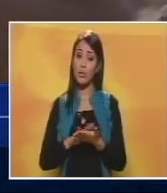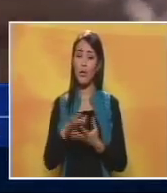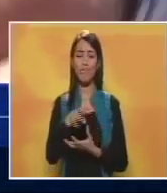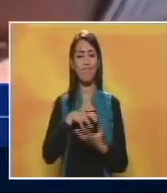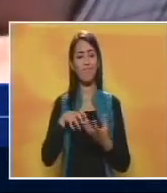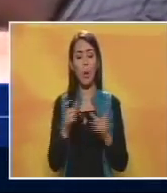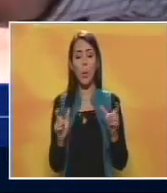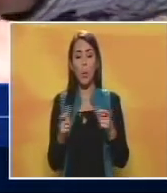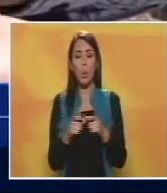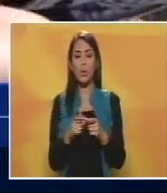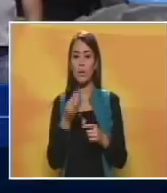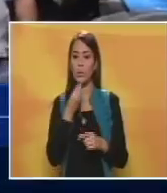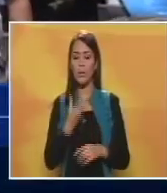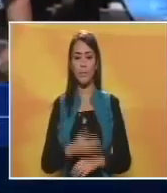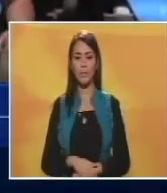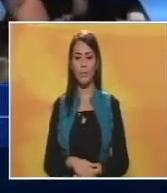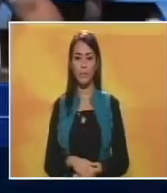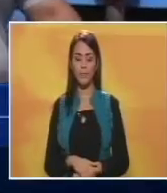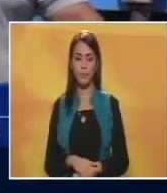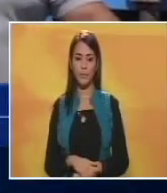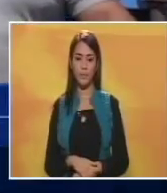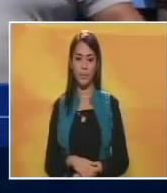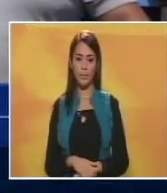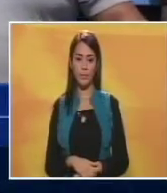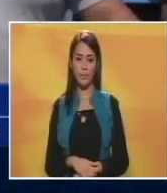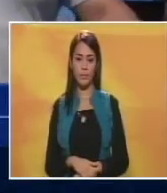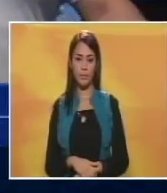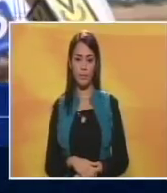de desabastecimiento.